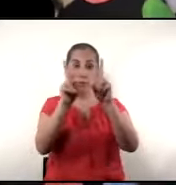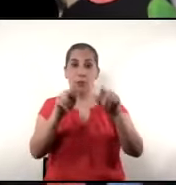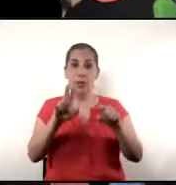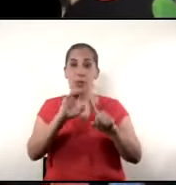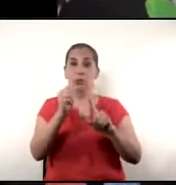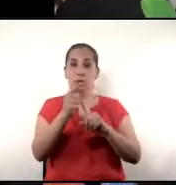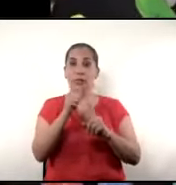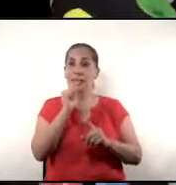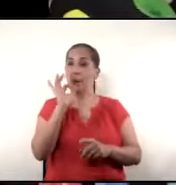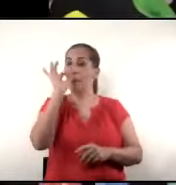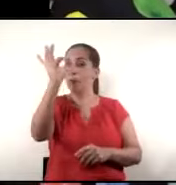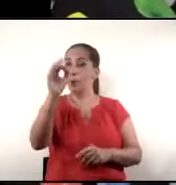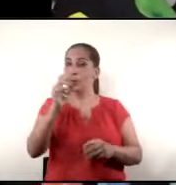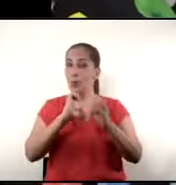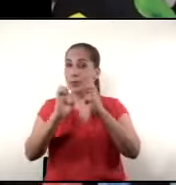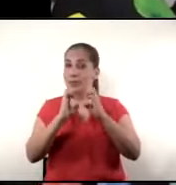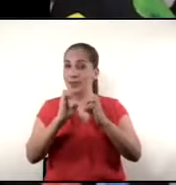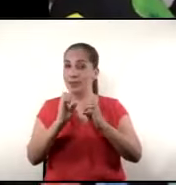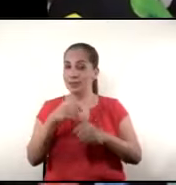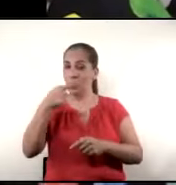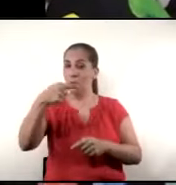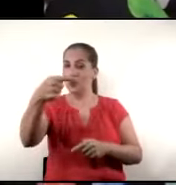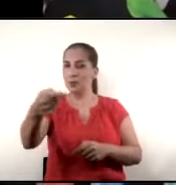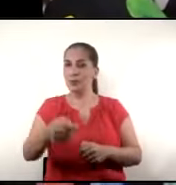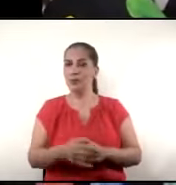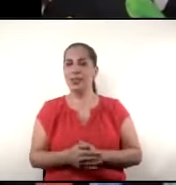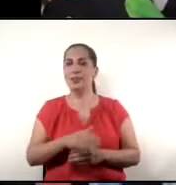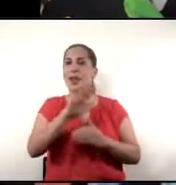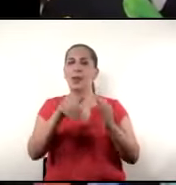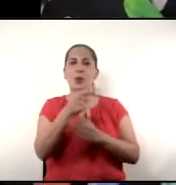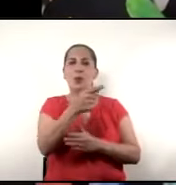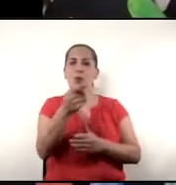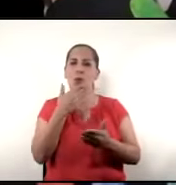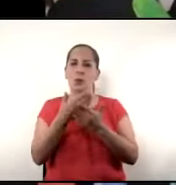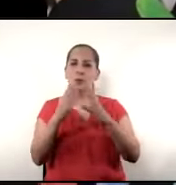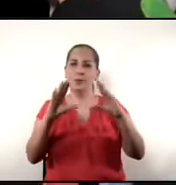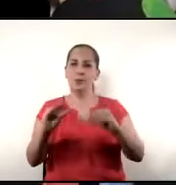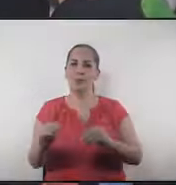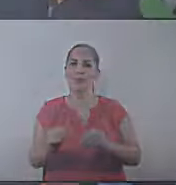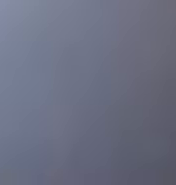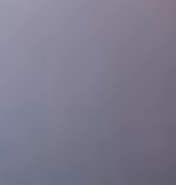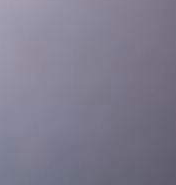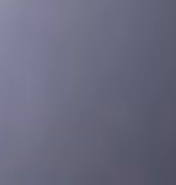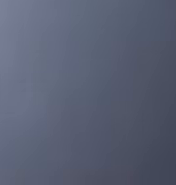de quién será nuestro próximo entrevistado los próximos días. A todos y todas, muy buenas noches.